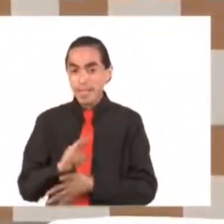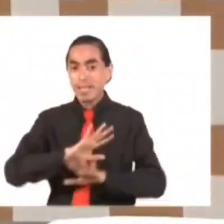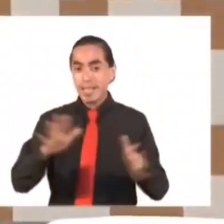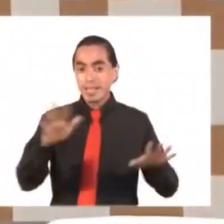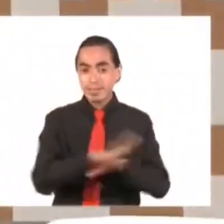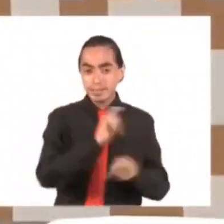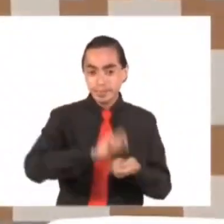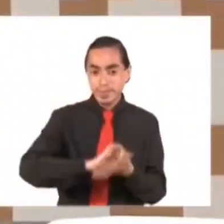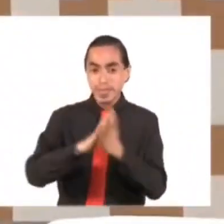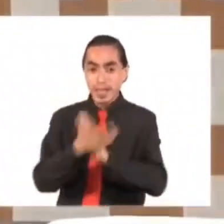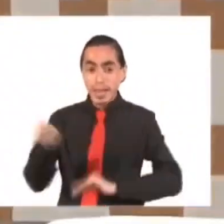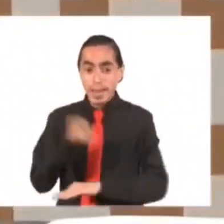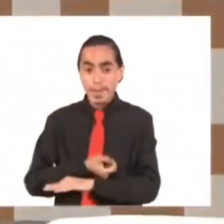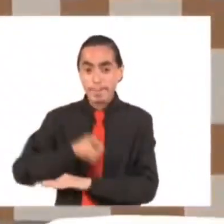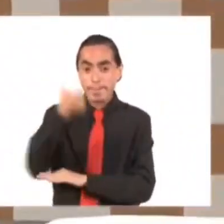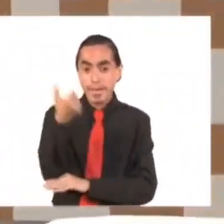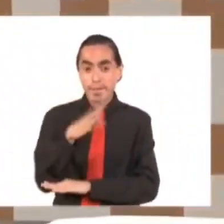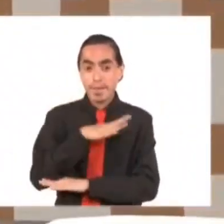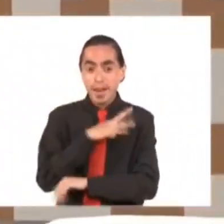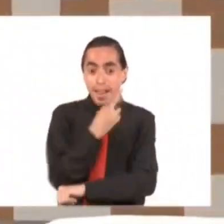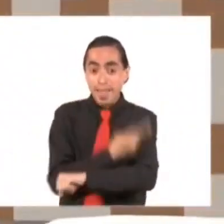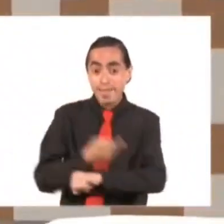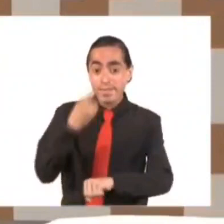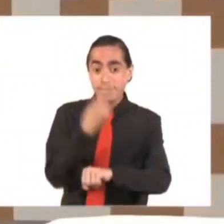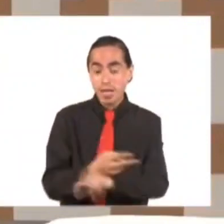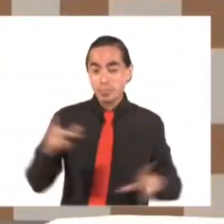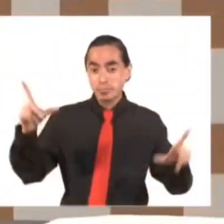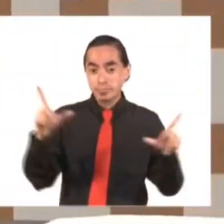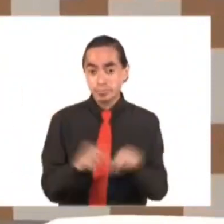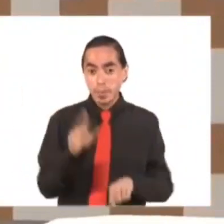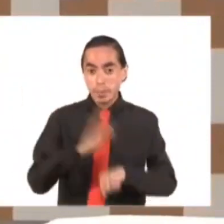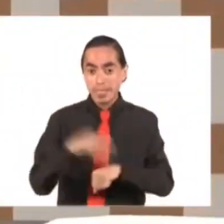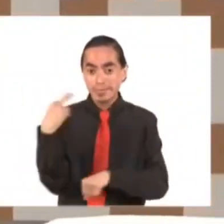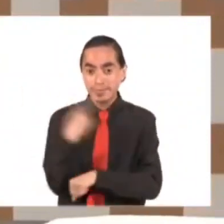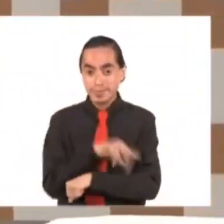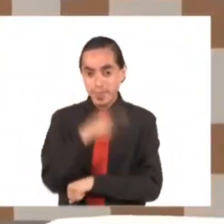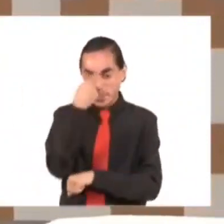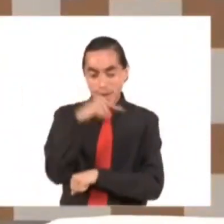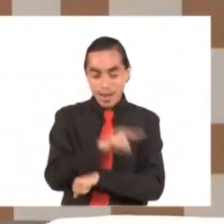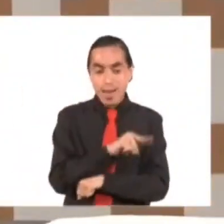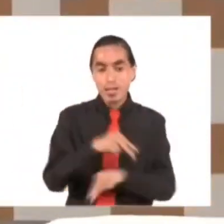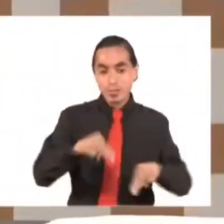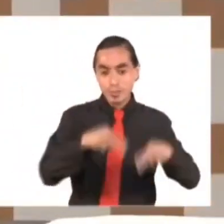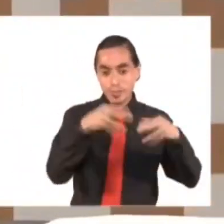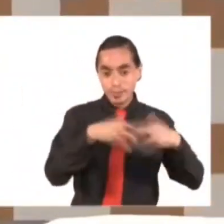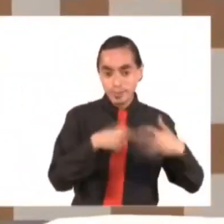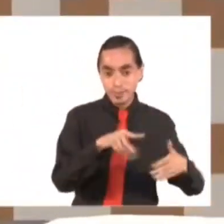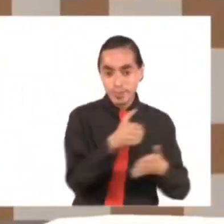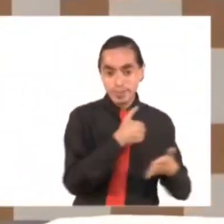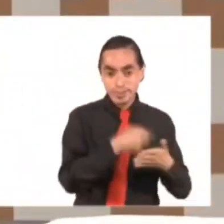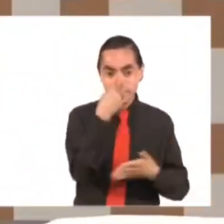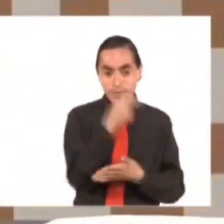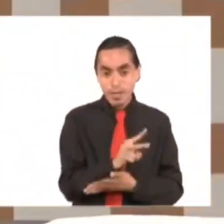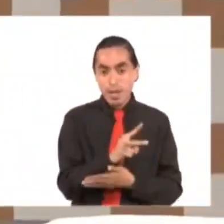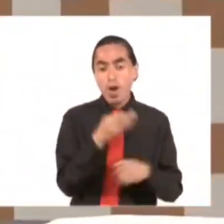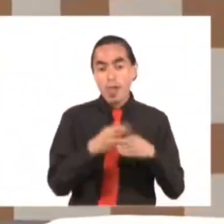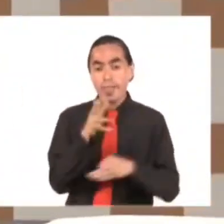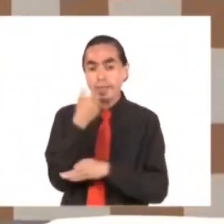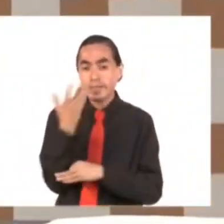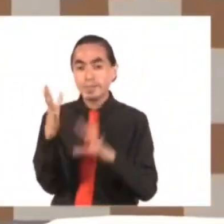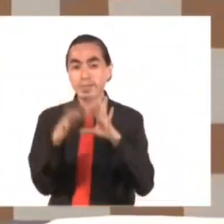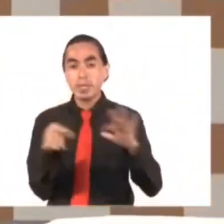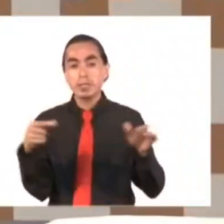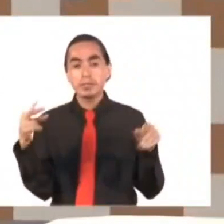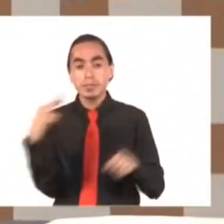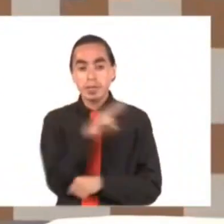la primera entidad en haber revolucionado los trámites para la operación de establecimientos mercantiles en la ciudad. Y les quiero platicar rápidamente qué significa,